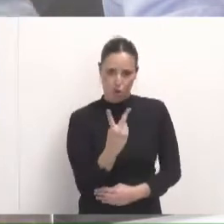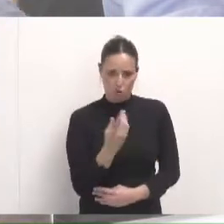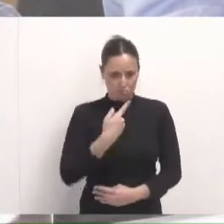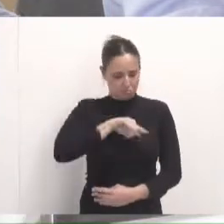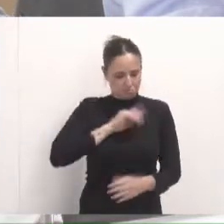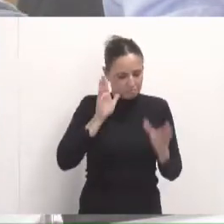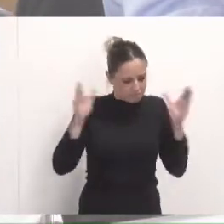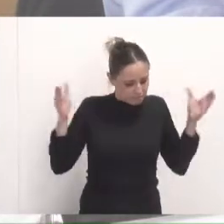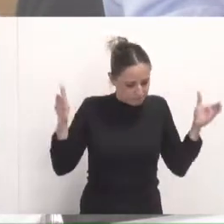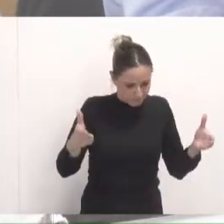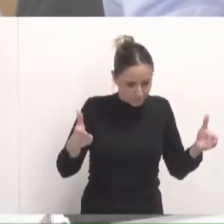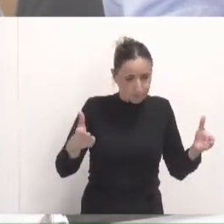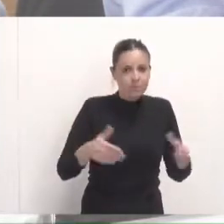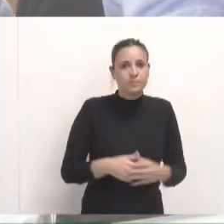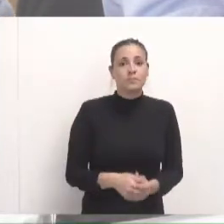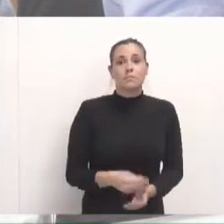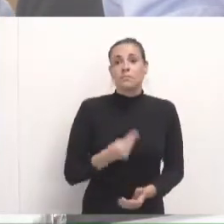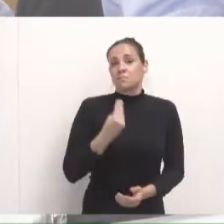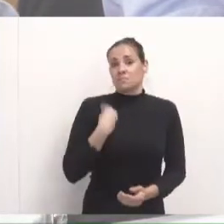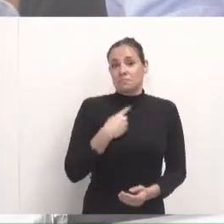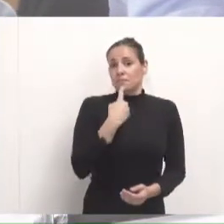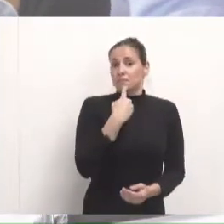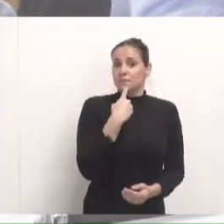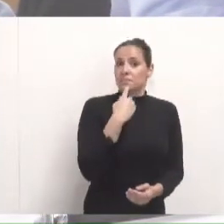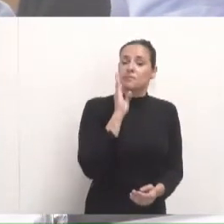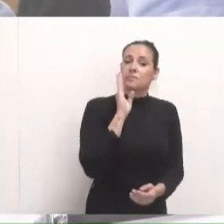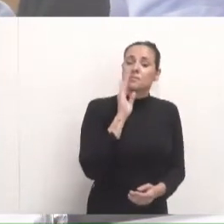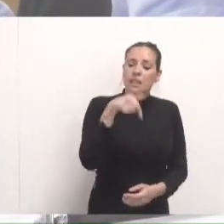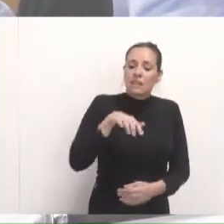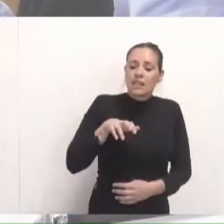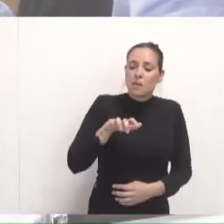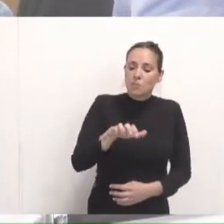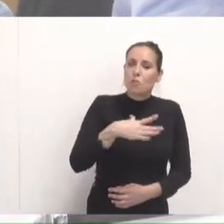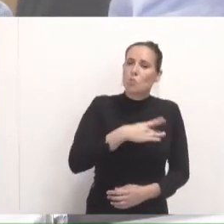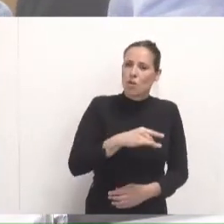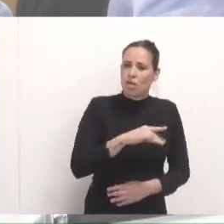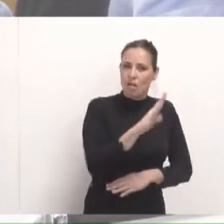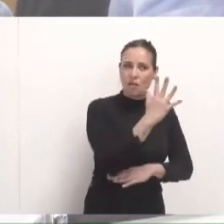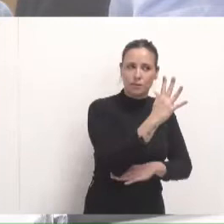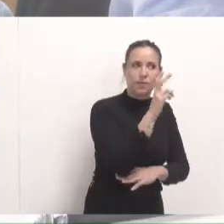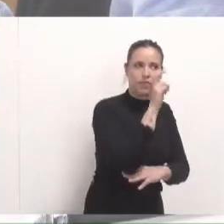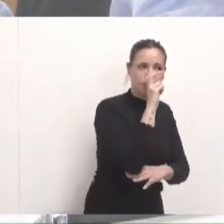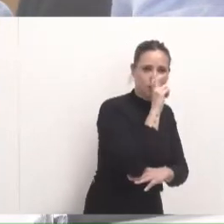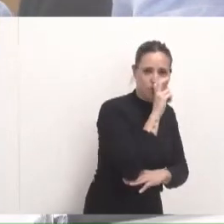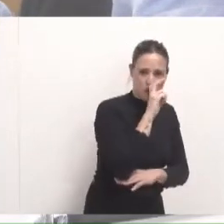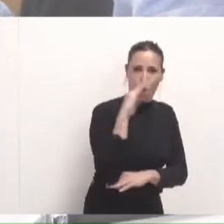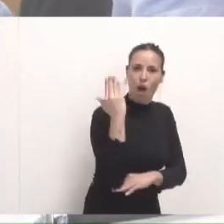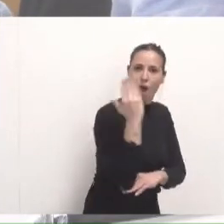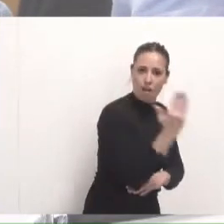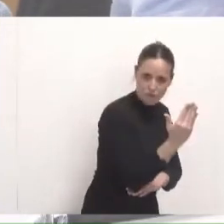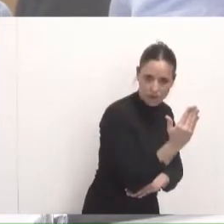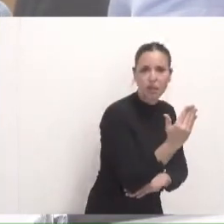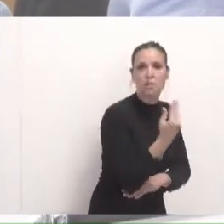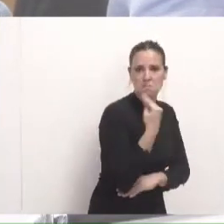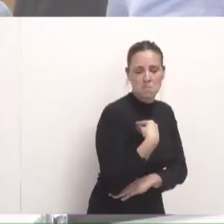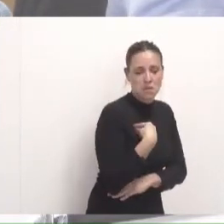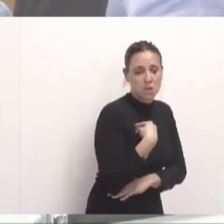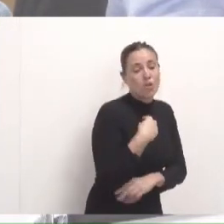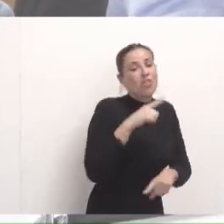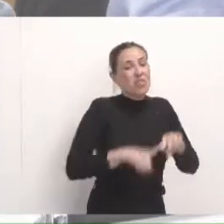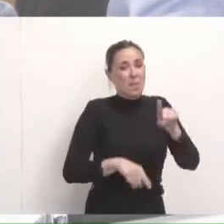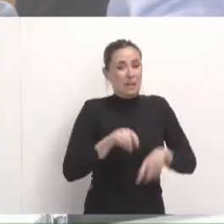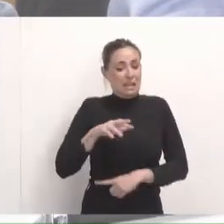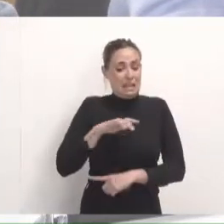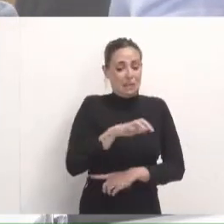Como he dicho, estas termitas podrían causar daños en ejemplares viejos con tocones poco vigorosos y en función de la termita el